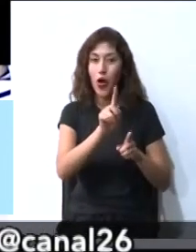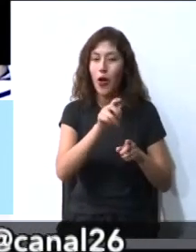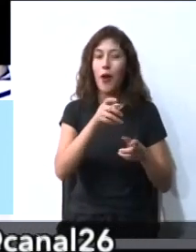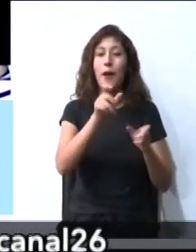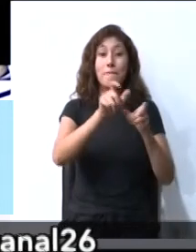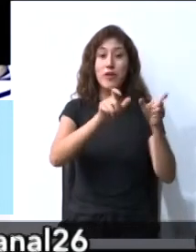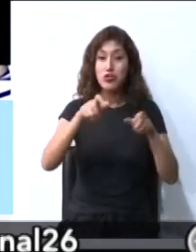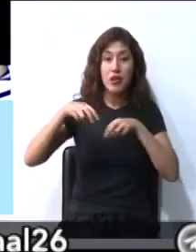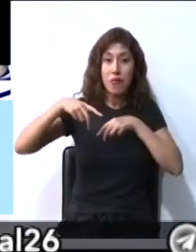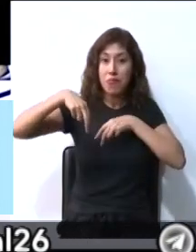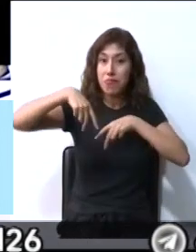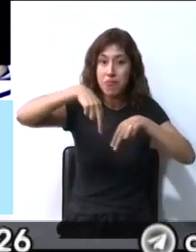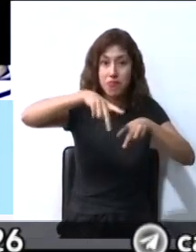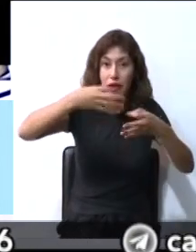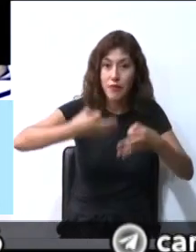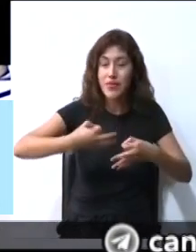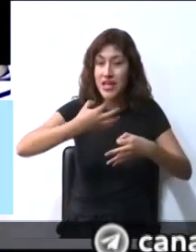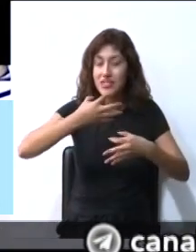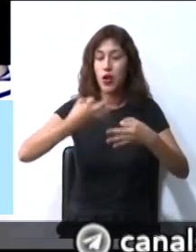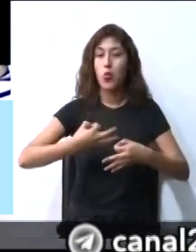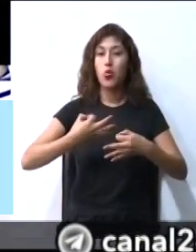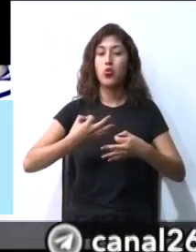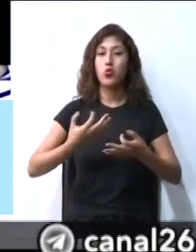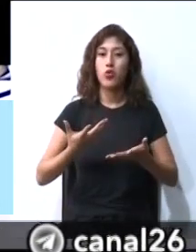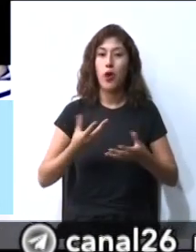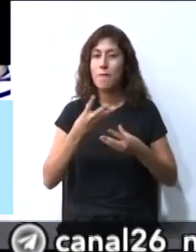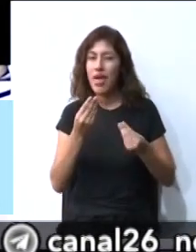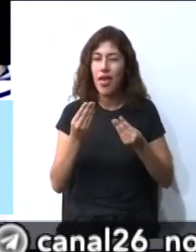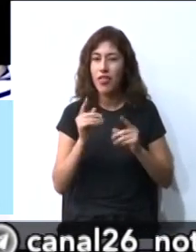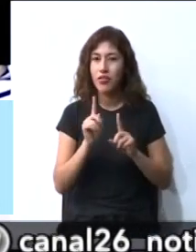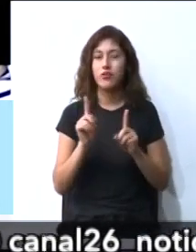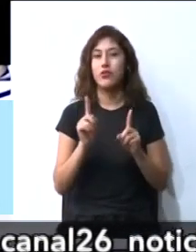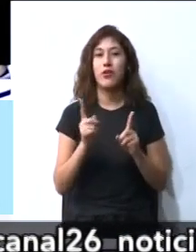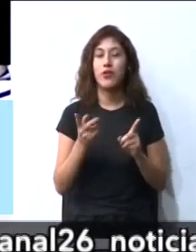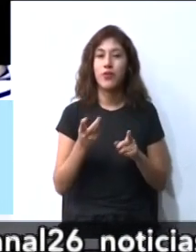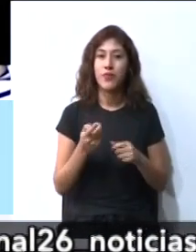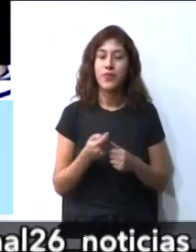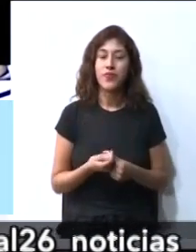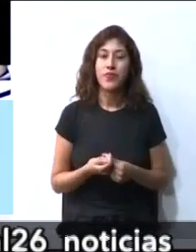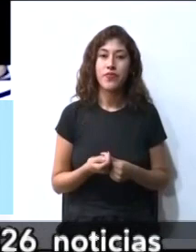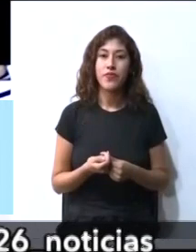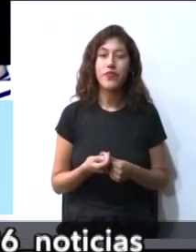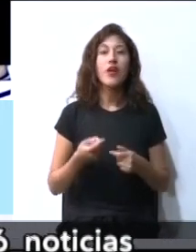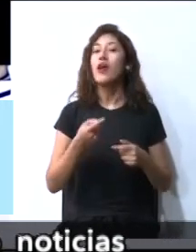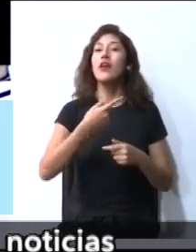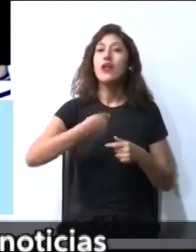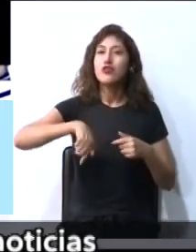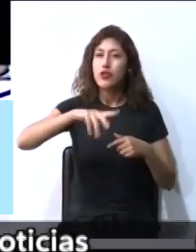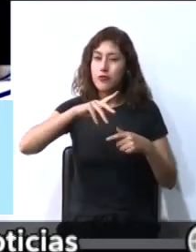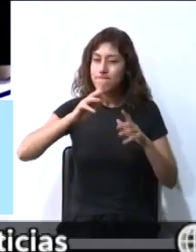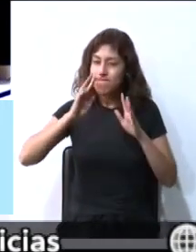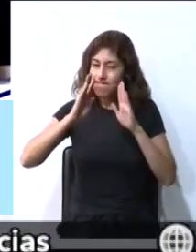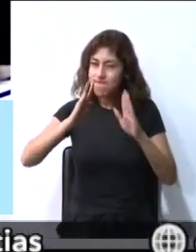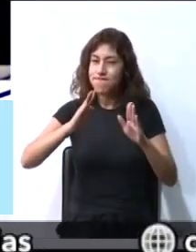sus vidas en total libertad. Desde que asumimos, nos ocupamos de mejorar todos los aspectos